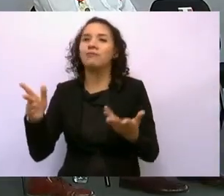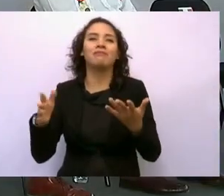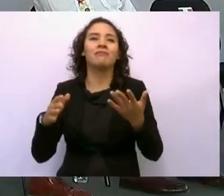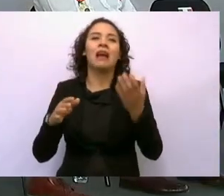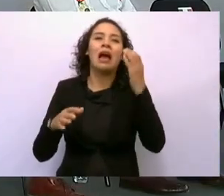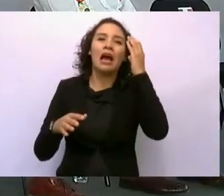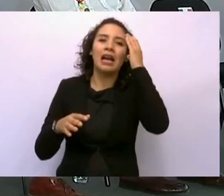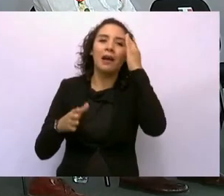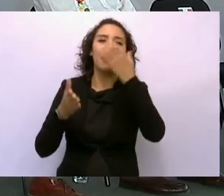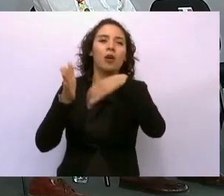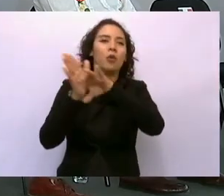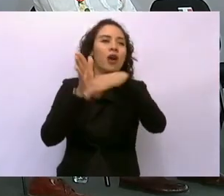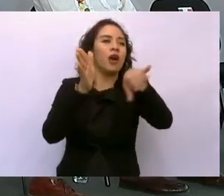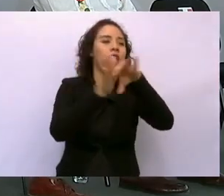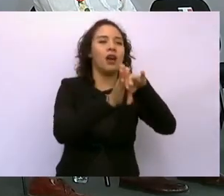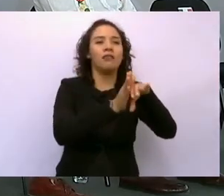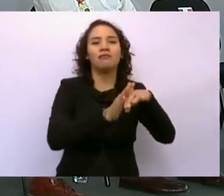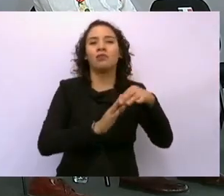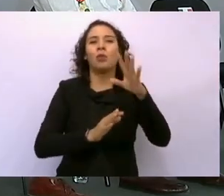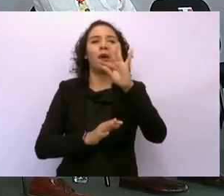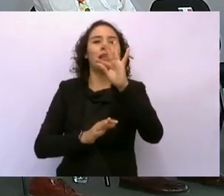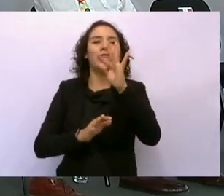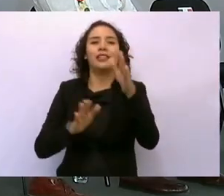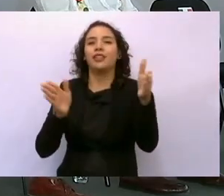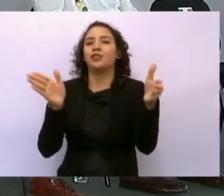para segundo nivel de atención,